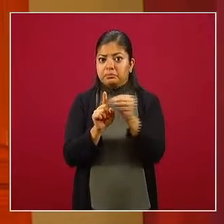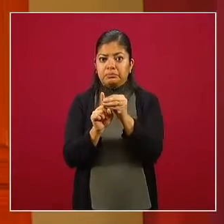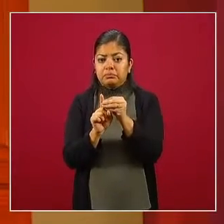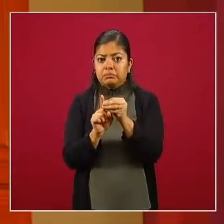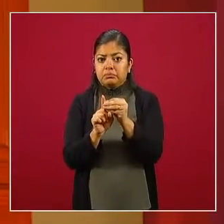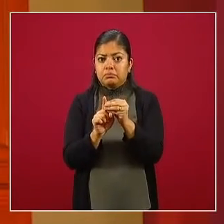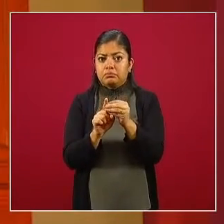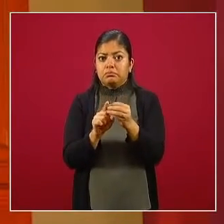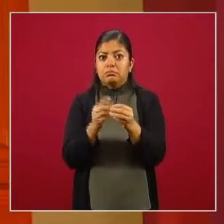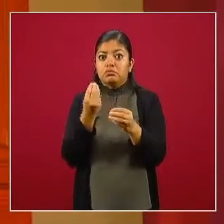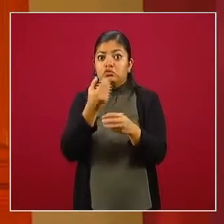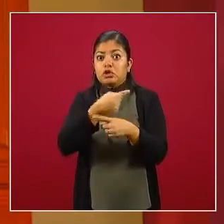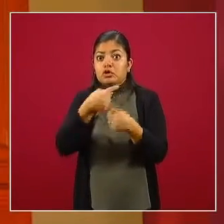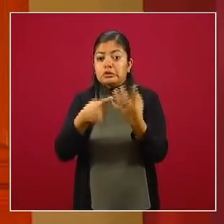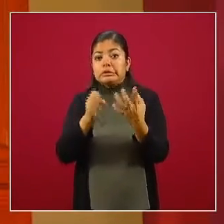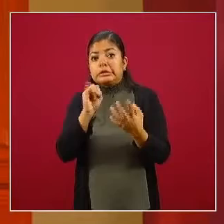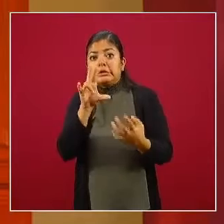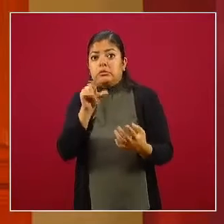contagios.